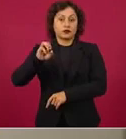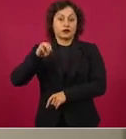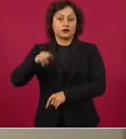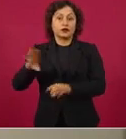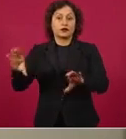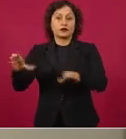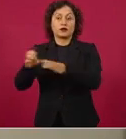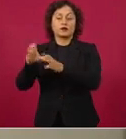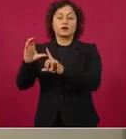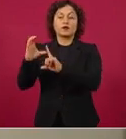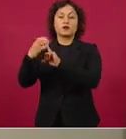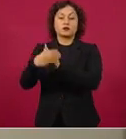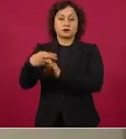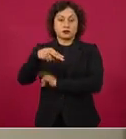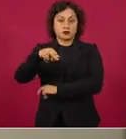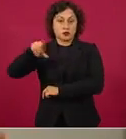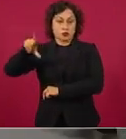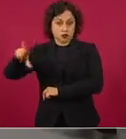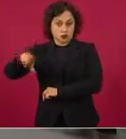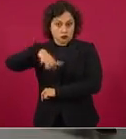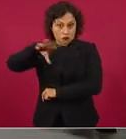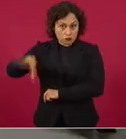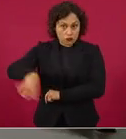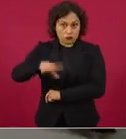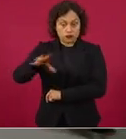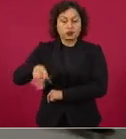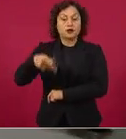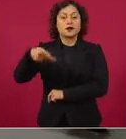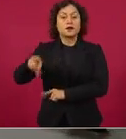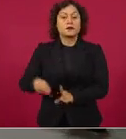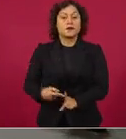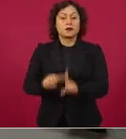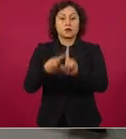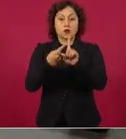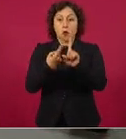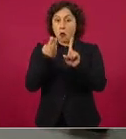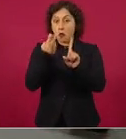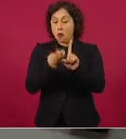de Búsqueda de Nuevo León, pero es la única que está